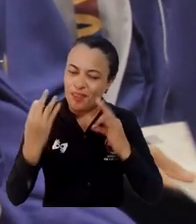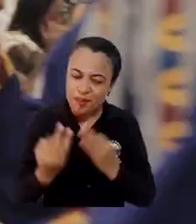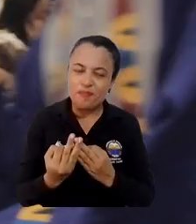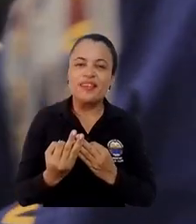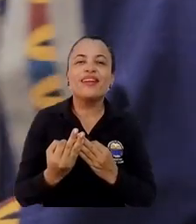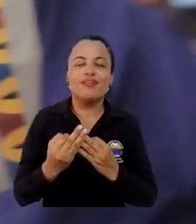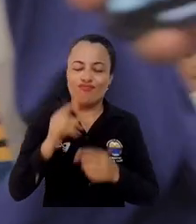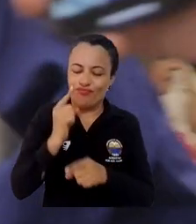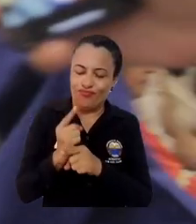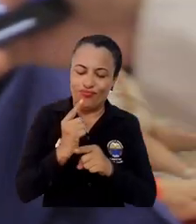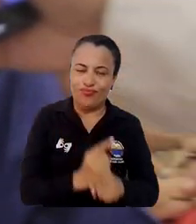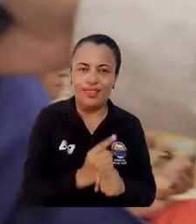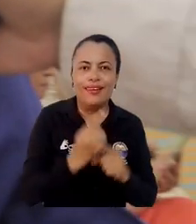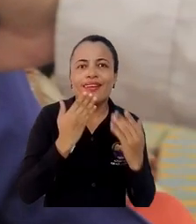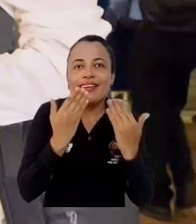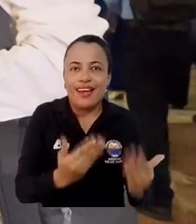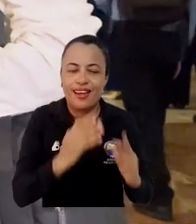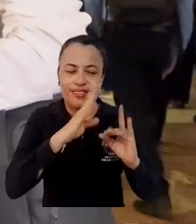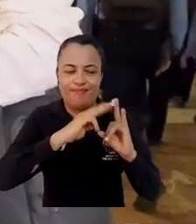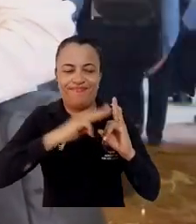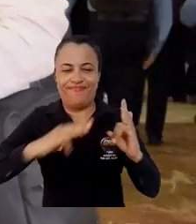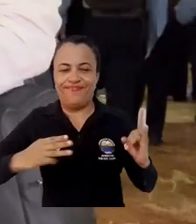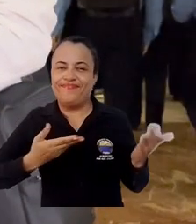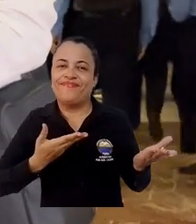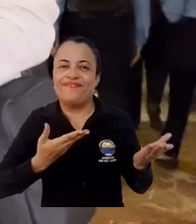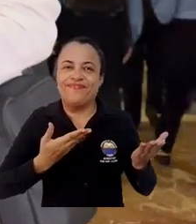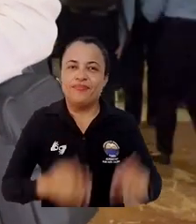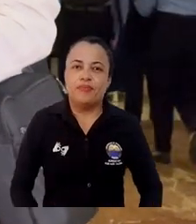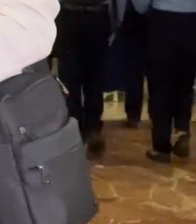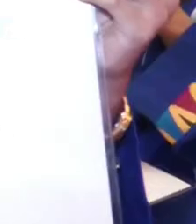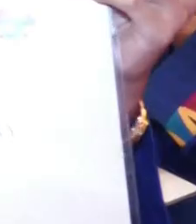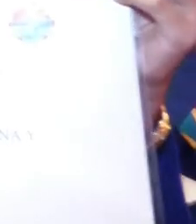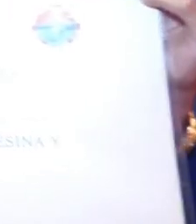Los sueños de familia se cumplen gracias a Unimagdalena.